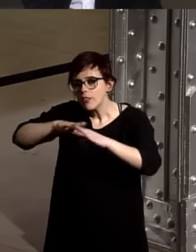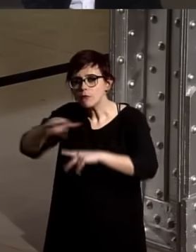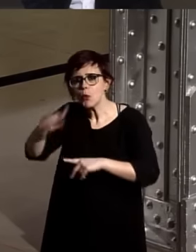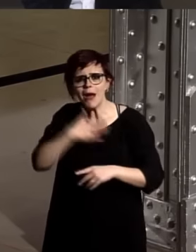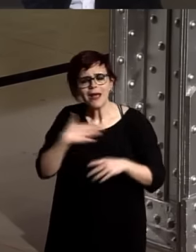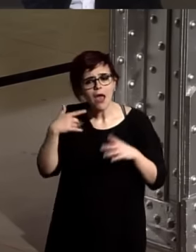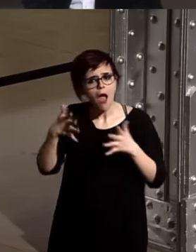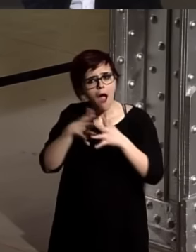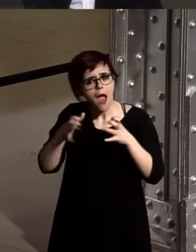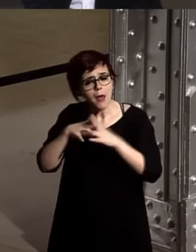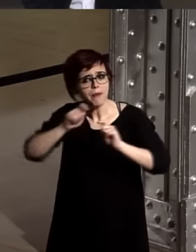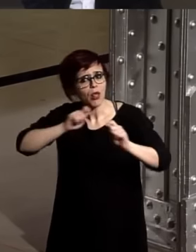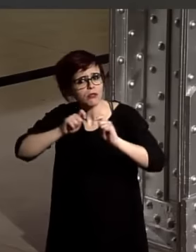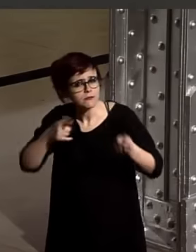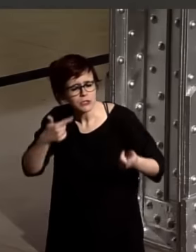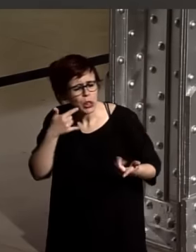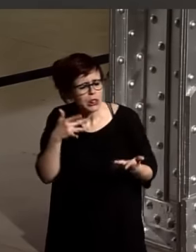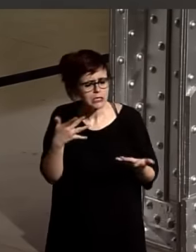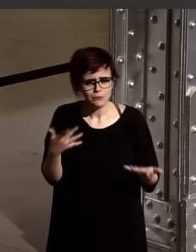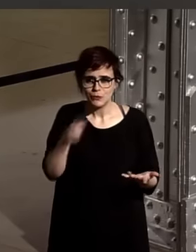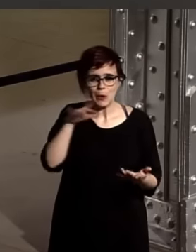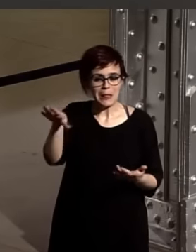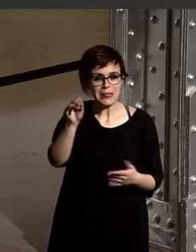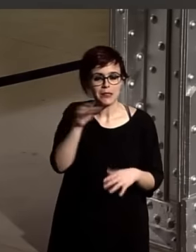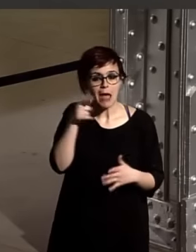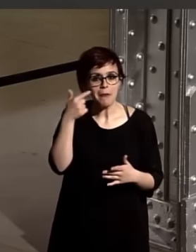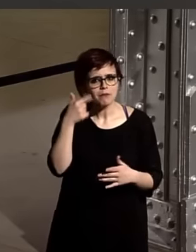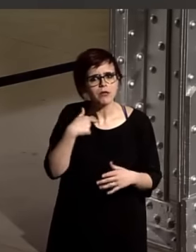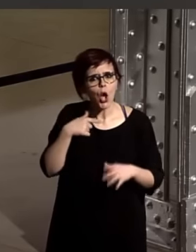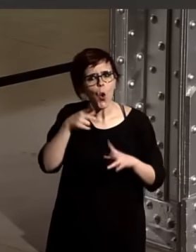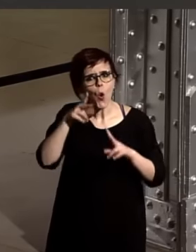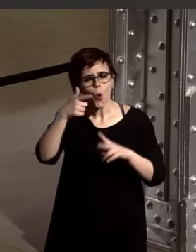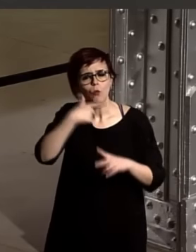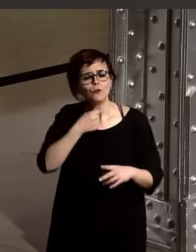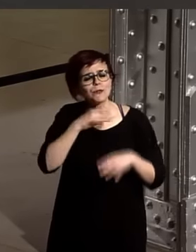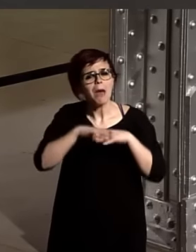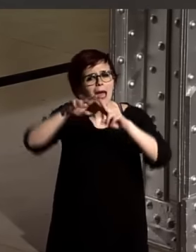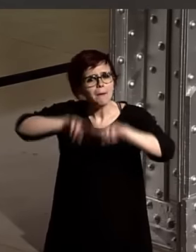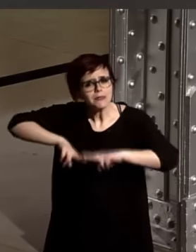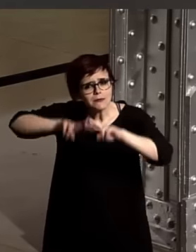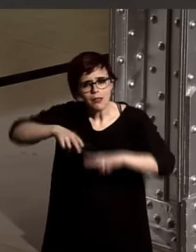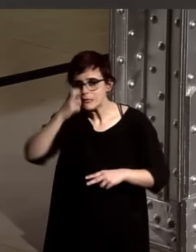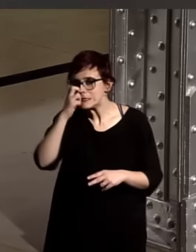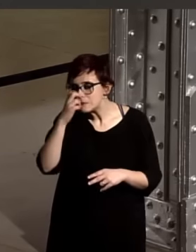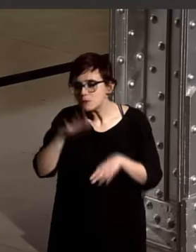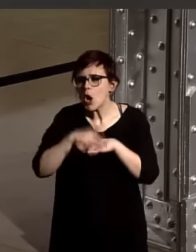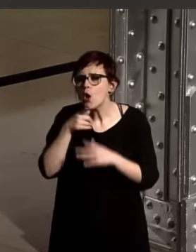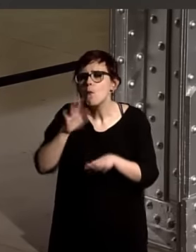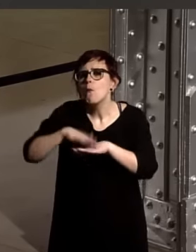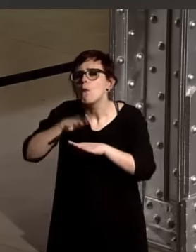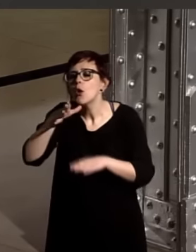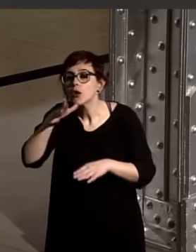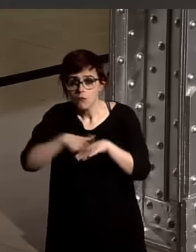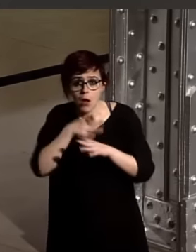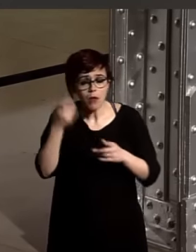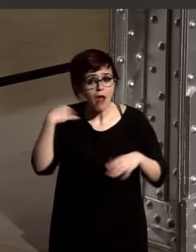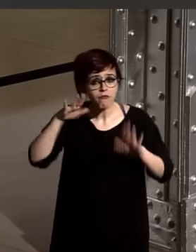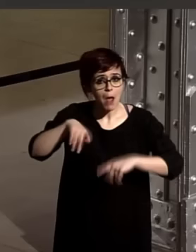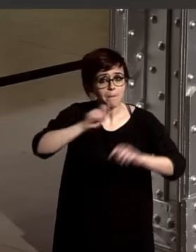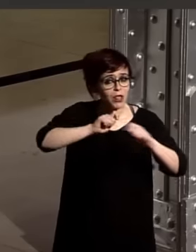periodista Sí claro a mí me gustaba Pues eso la investigación entender cómo Por qué son las cosas como son no y bueno el periodismo también puede ser